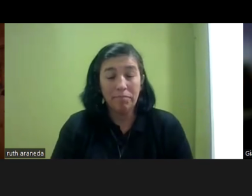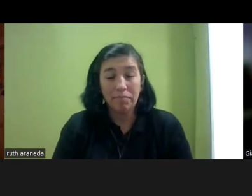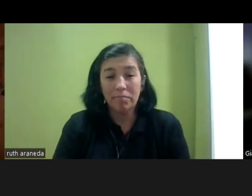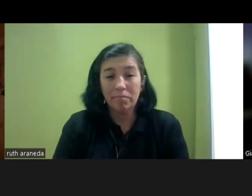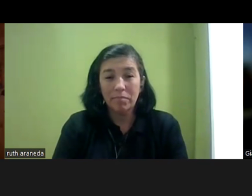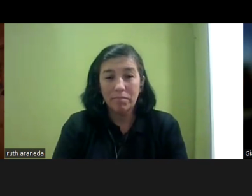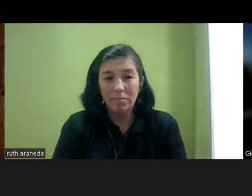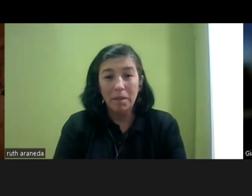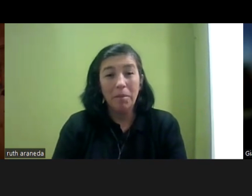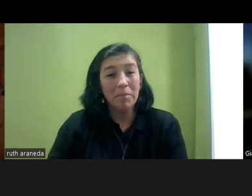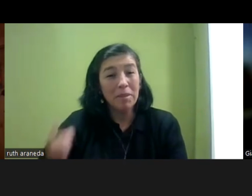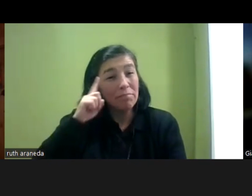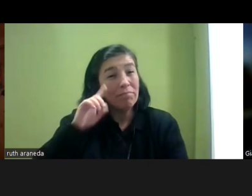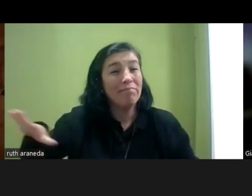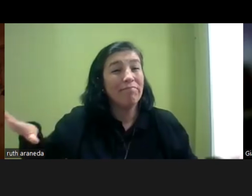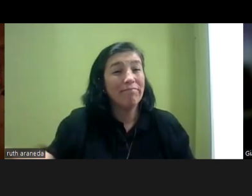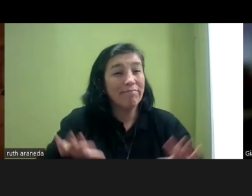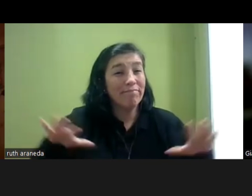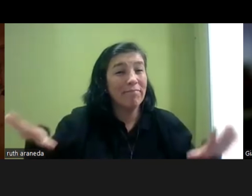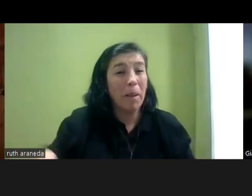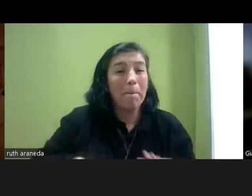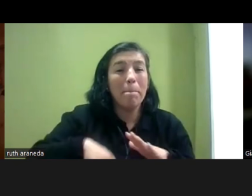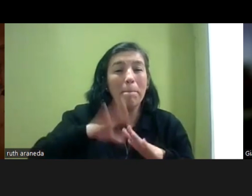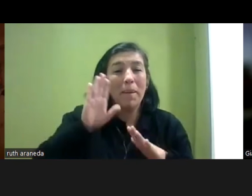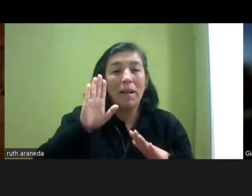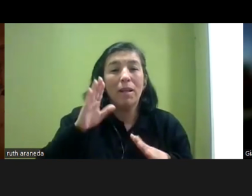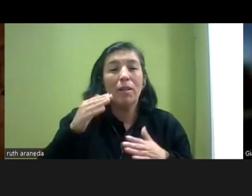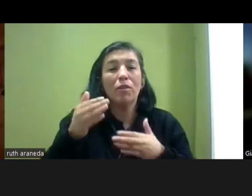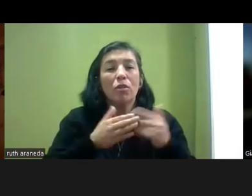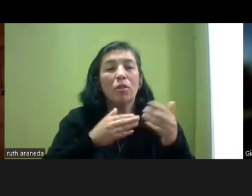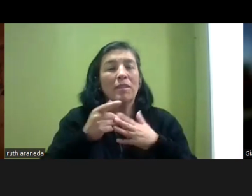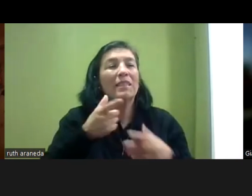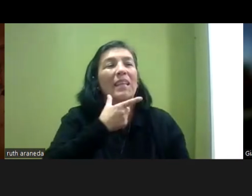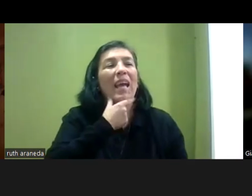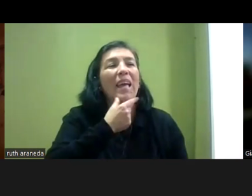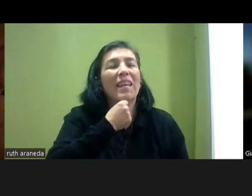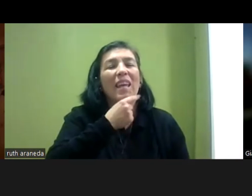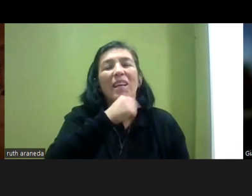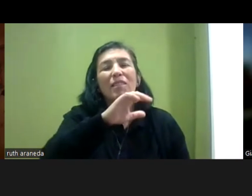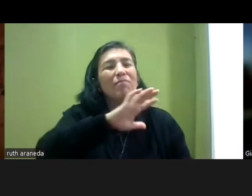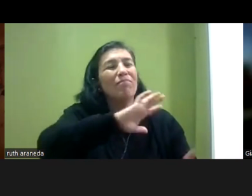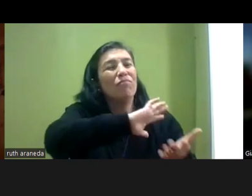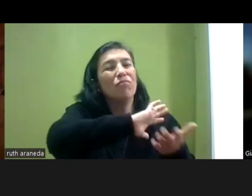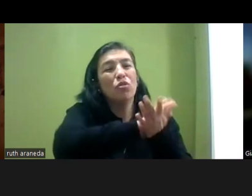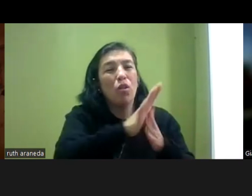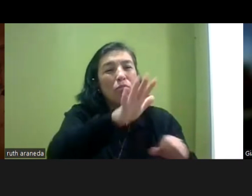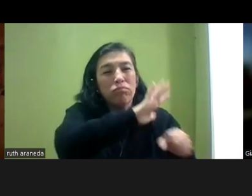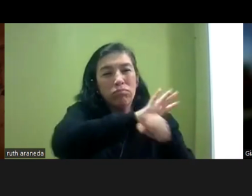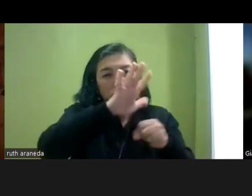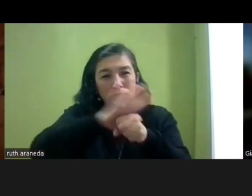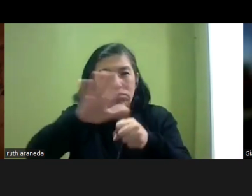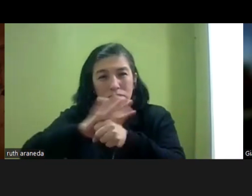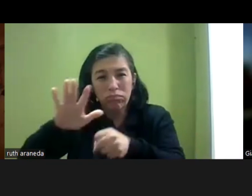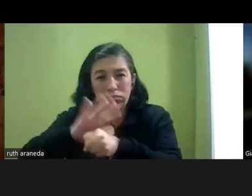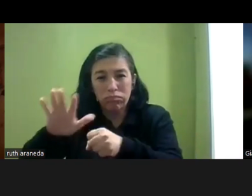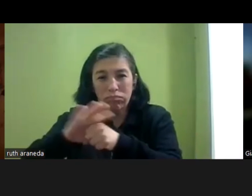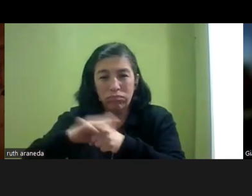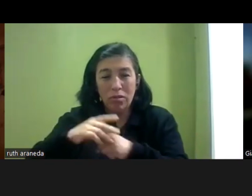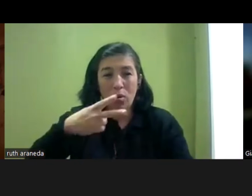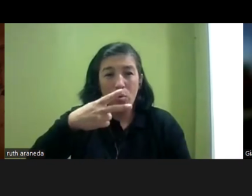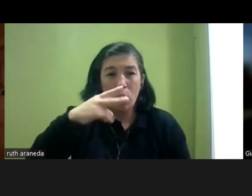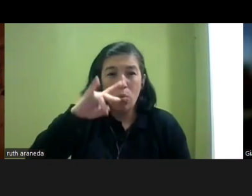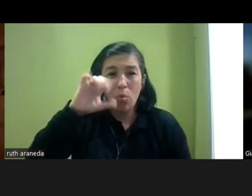el esfuerzo máximo está en eliminar todo lo que fuese huaca móvil, huaca